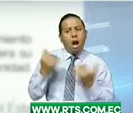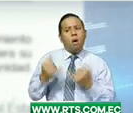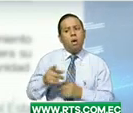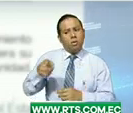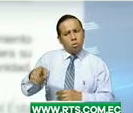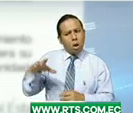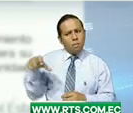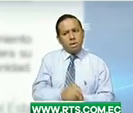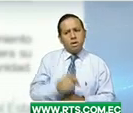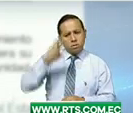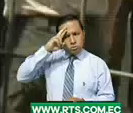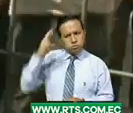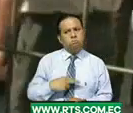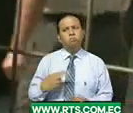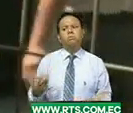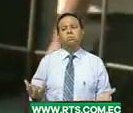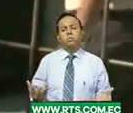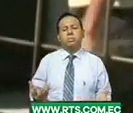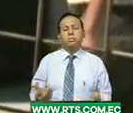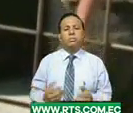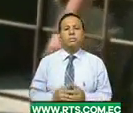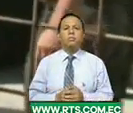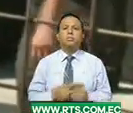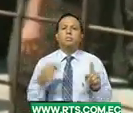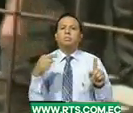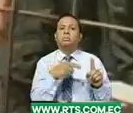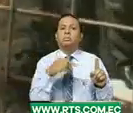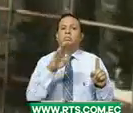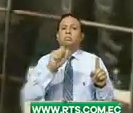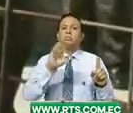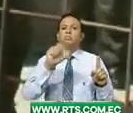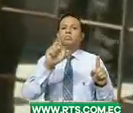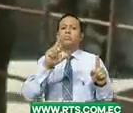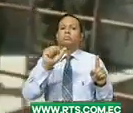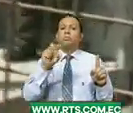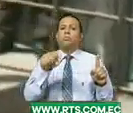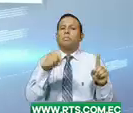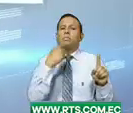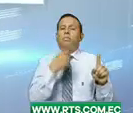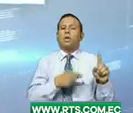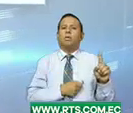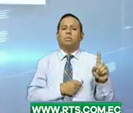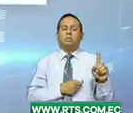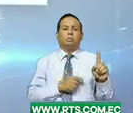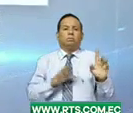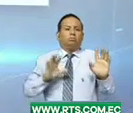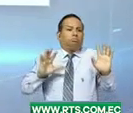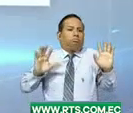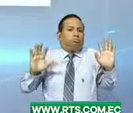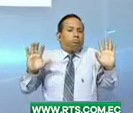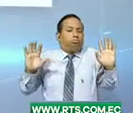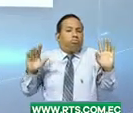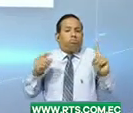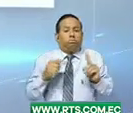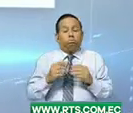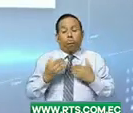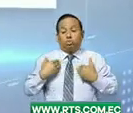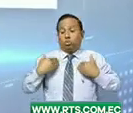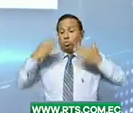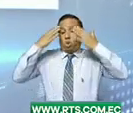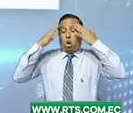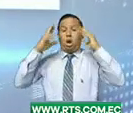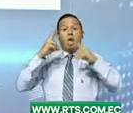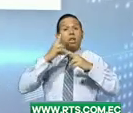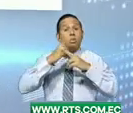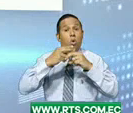no se juega. De su lado, Bucaram Ortiz sostuvo en su cuenta de Twitter que están poniendo a cualquier persona a amenazar para